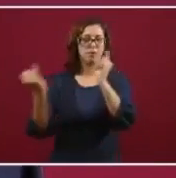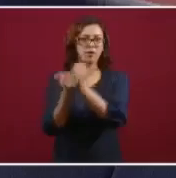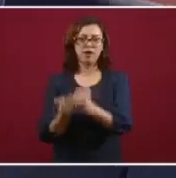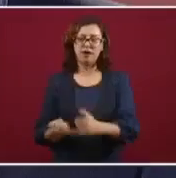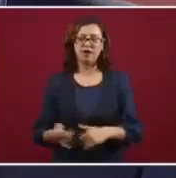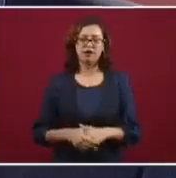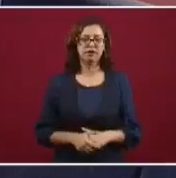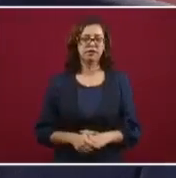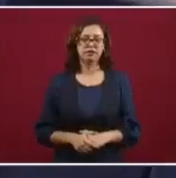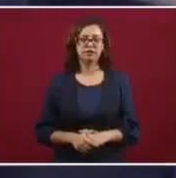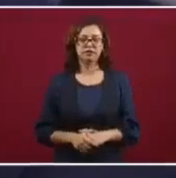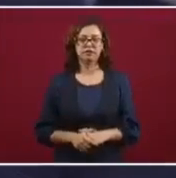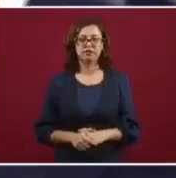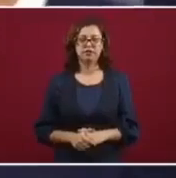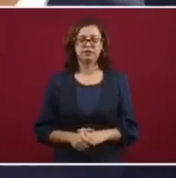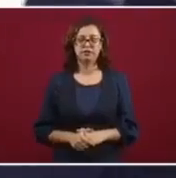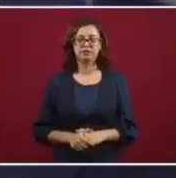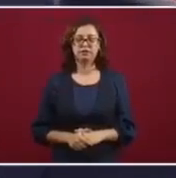Cuando